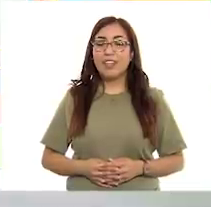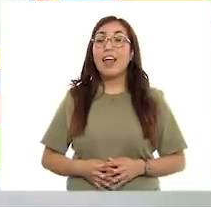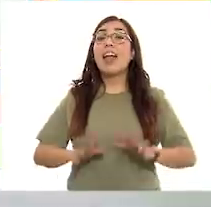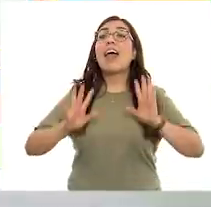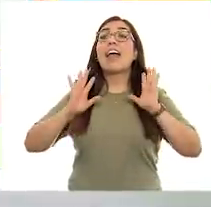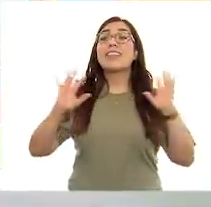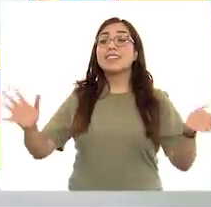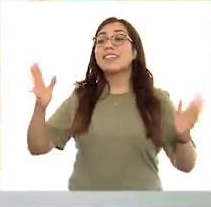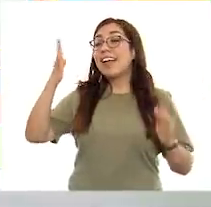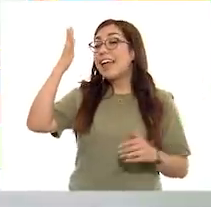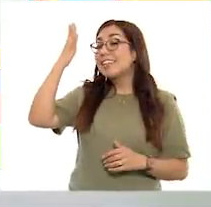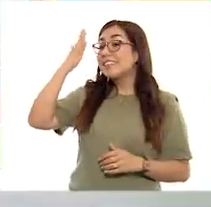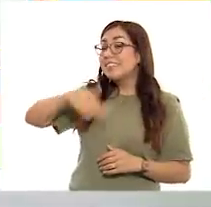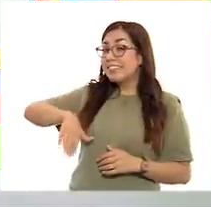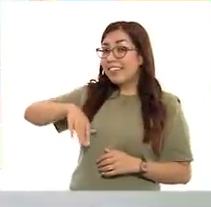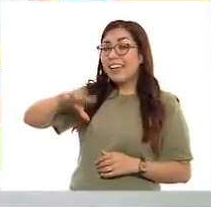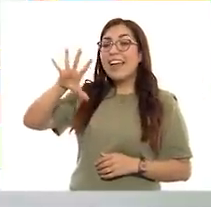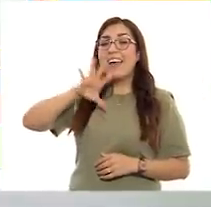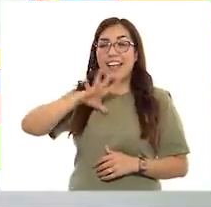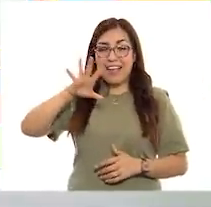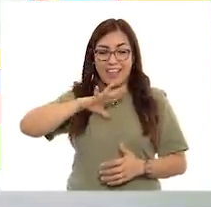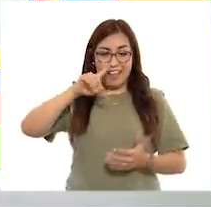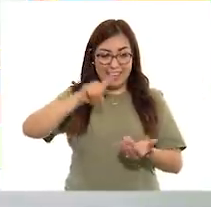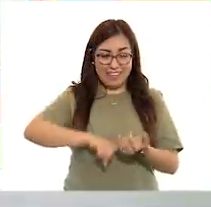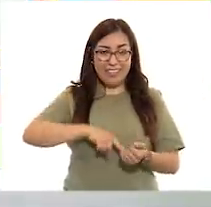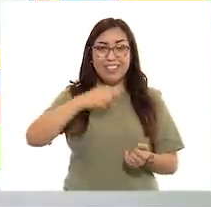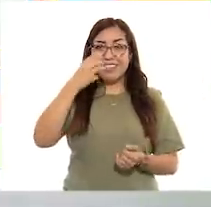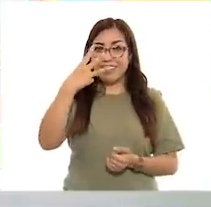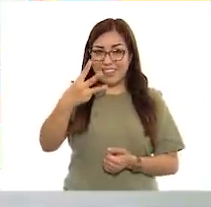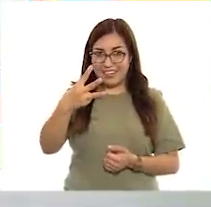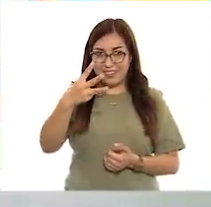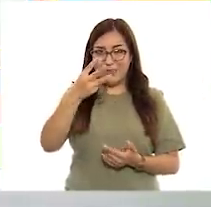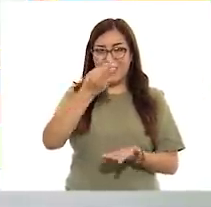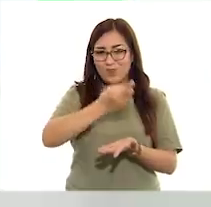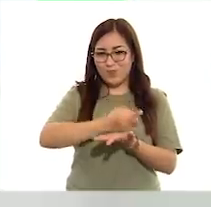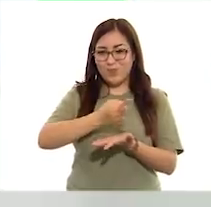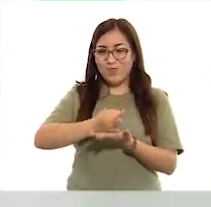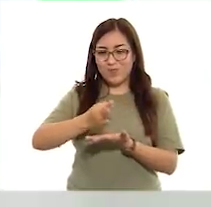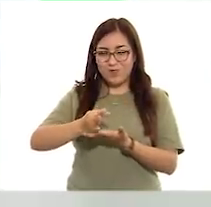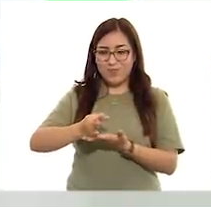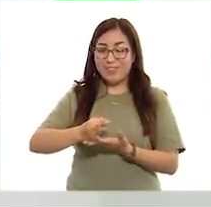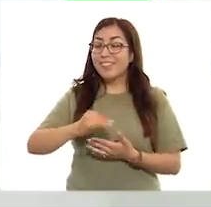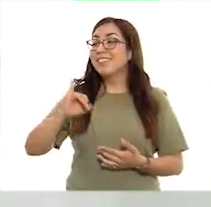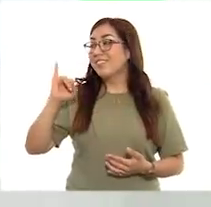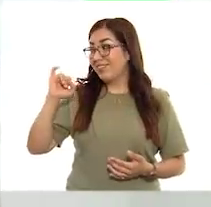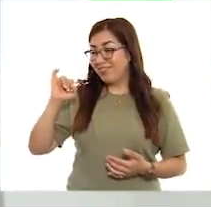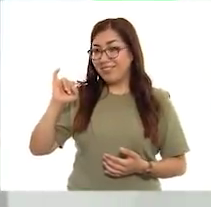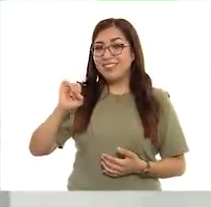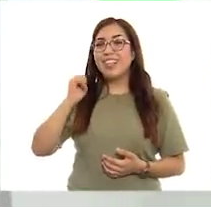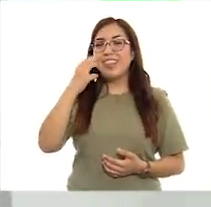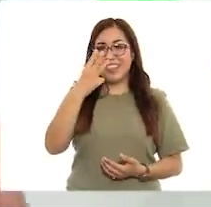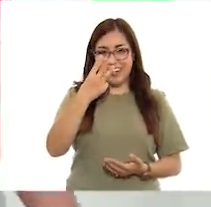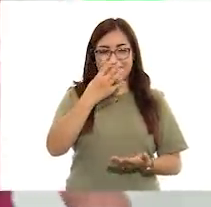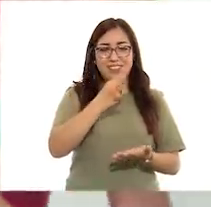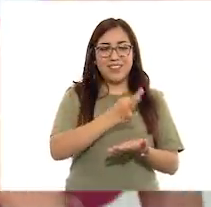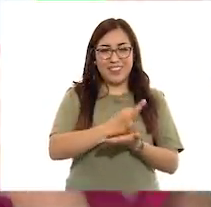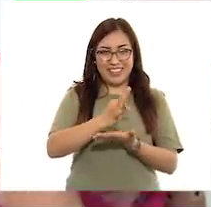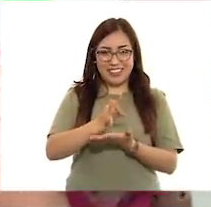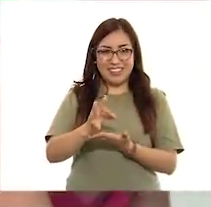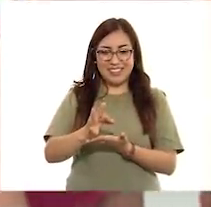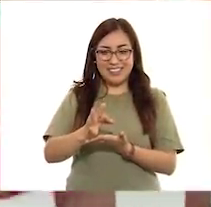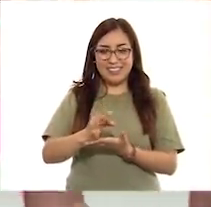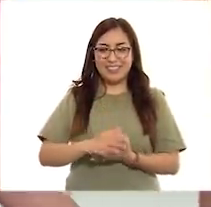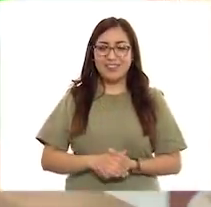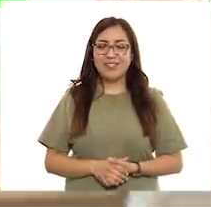¡Ya sé cuántos son! Tienes tres objetos en la caja. Así es, tengo tres fichas. Vamos